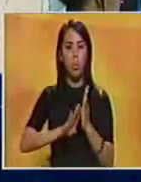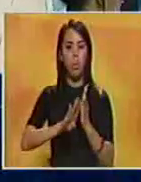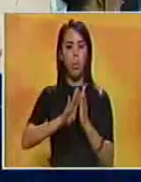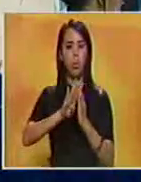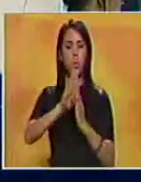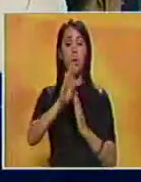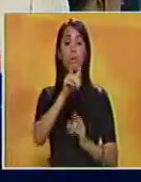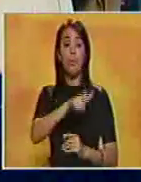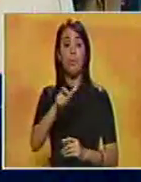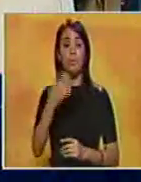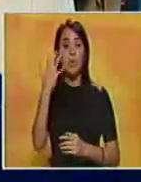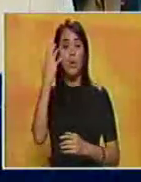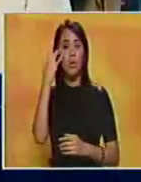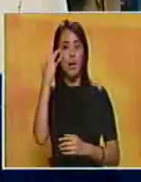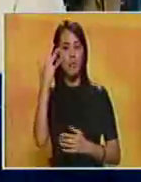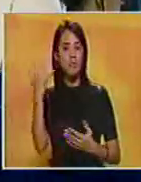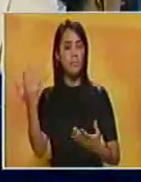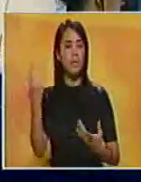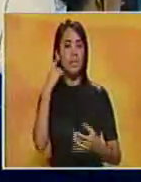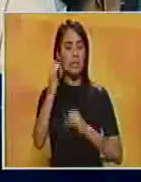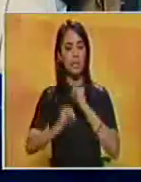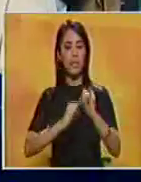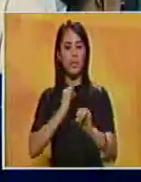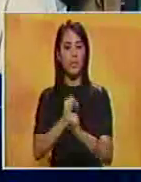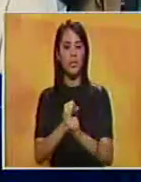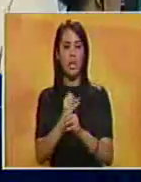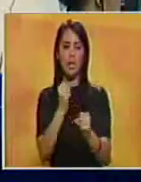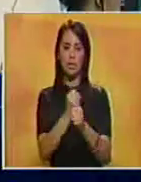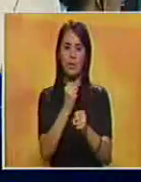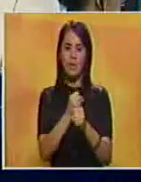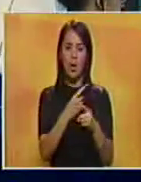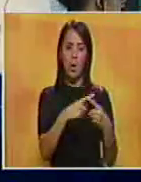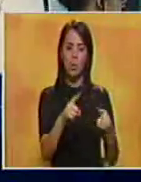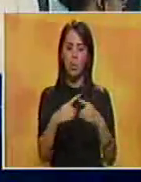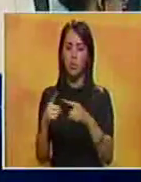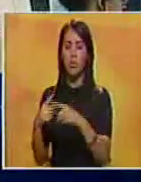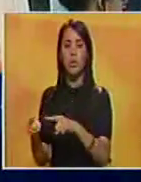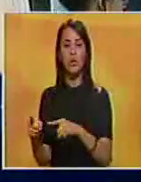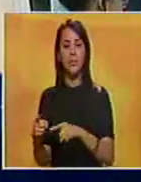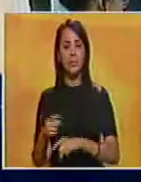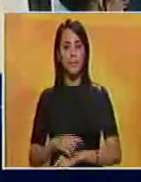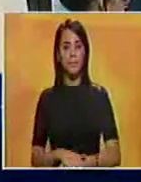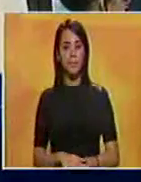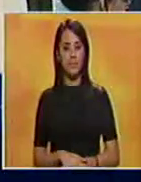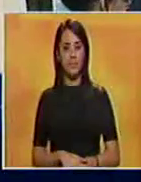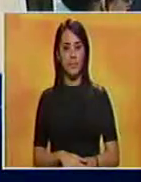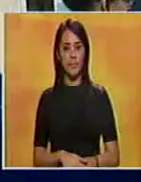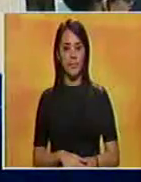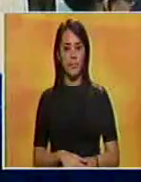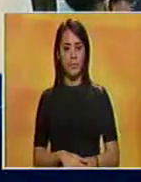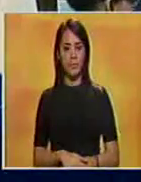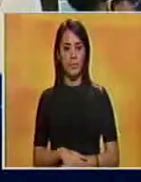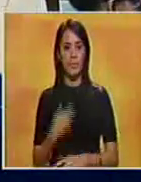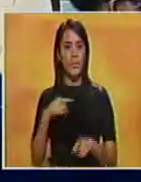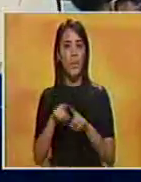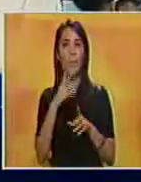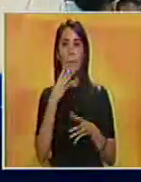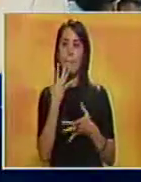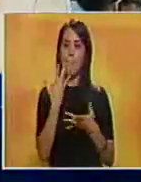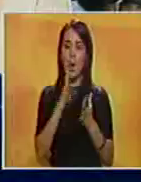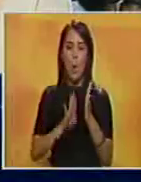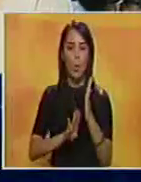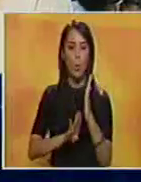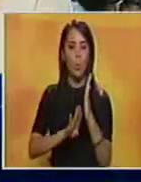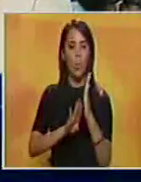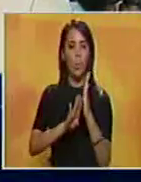ya tienen proyección internacional, han comenzado a operar en otros mercados, que es lo que se llama escalar, y